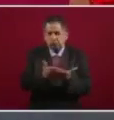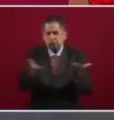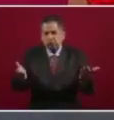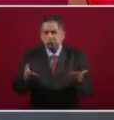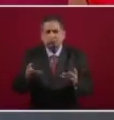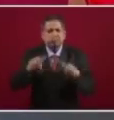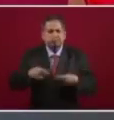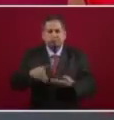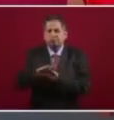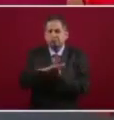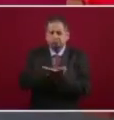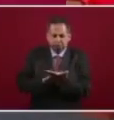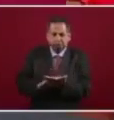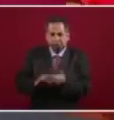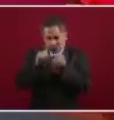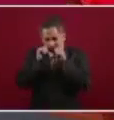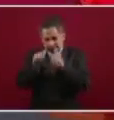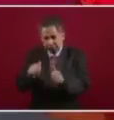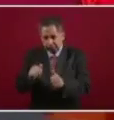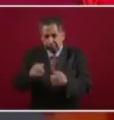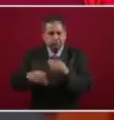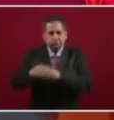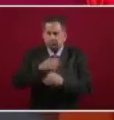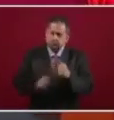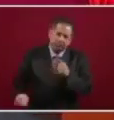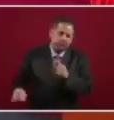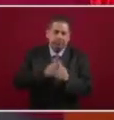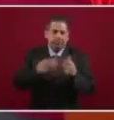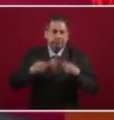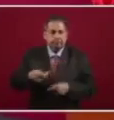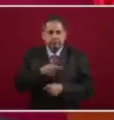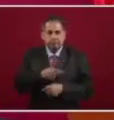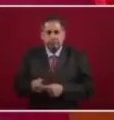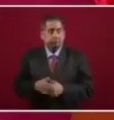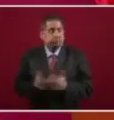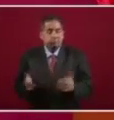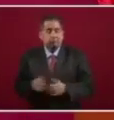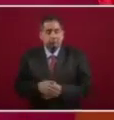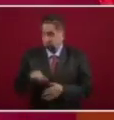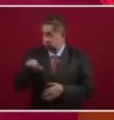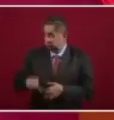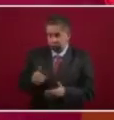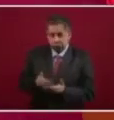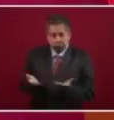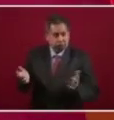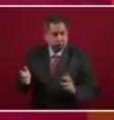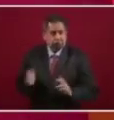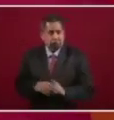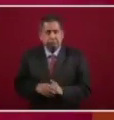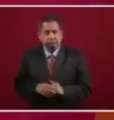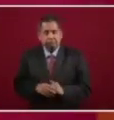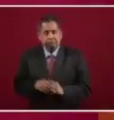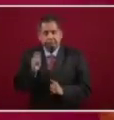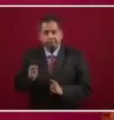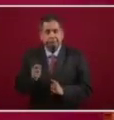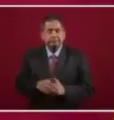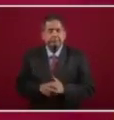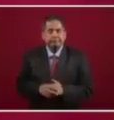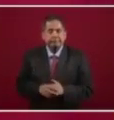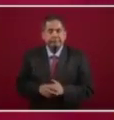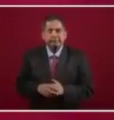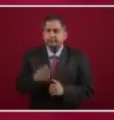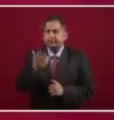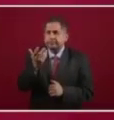a la gente humilde, que por el bien de todos primero los pobres. Y puedo decir hoy que de